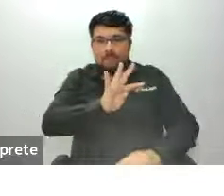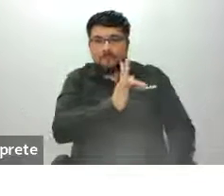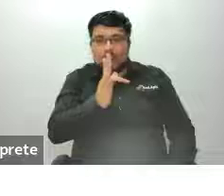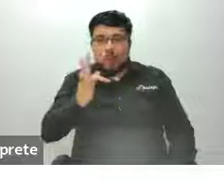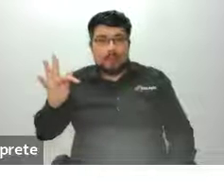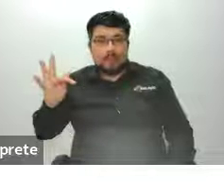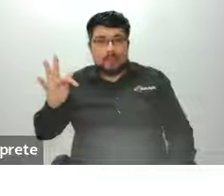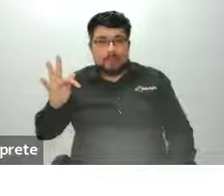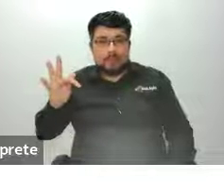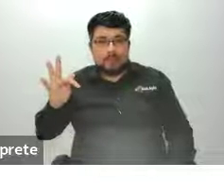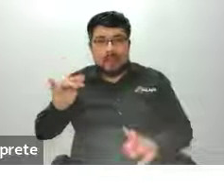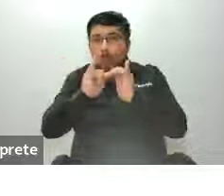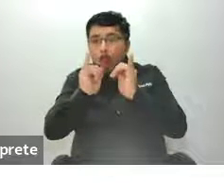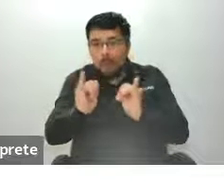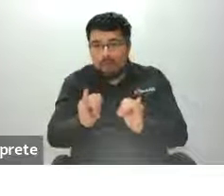Voy a decir mamá.